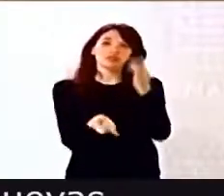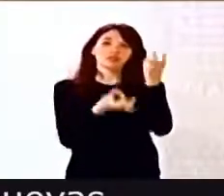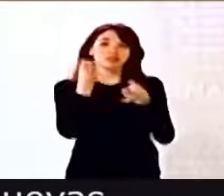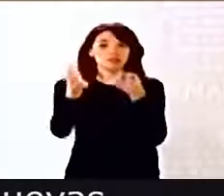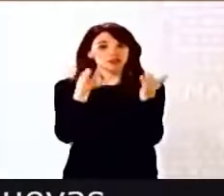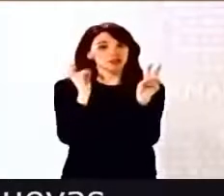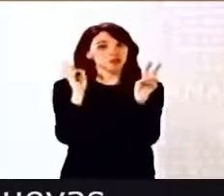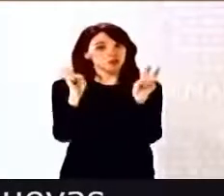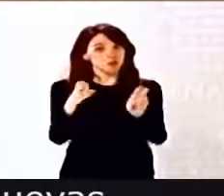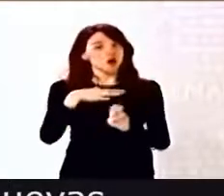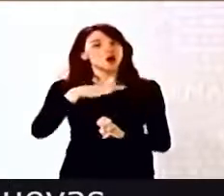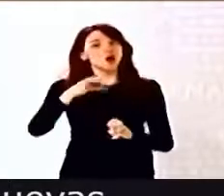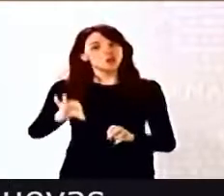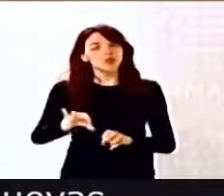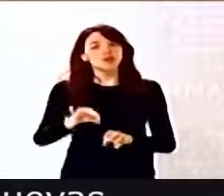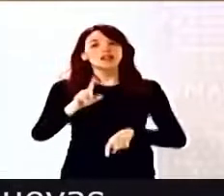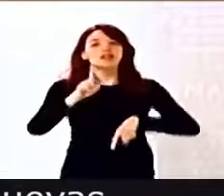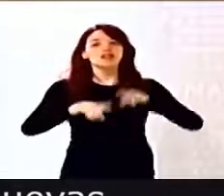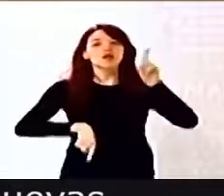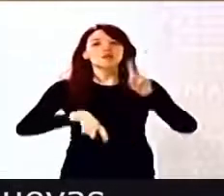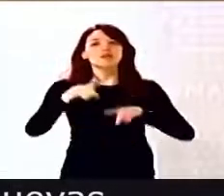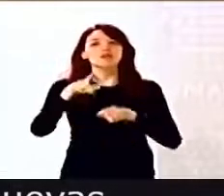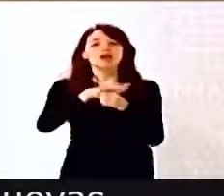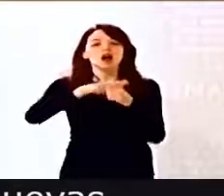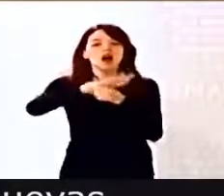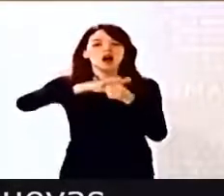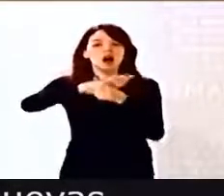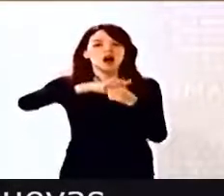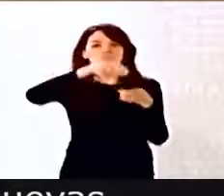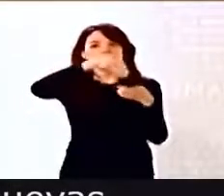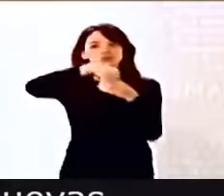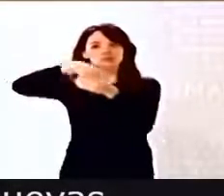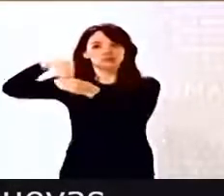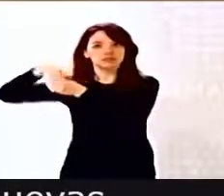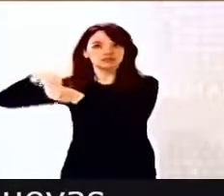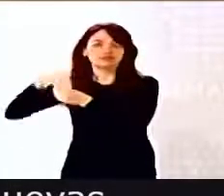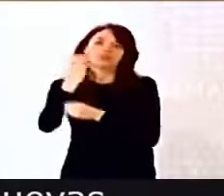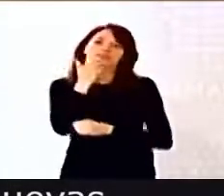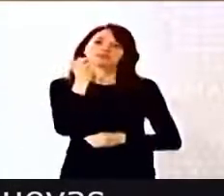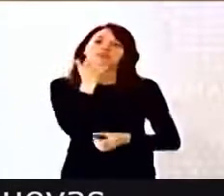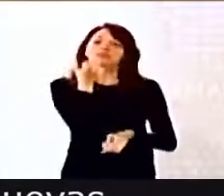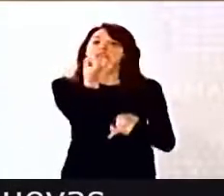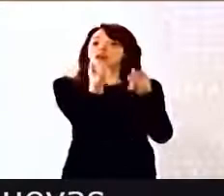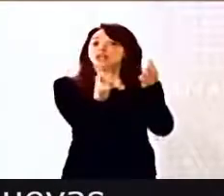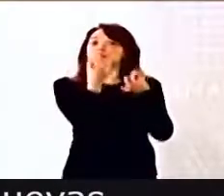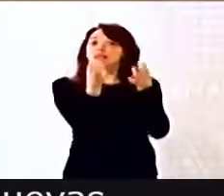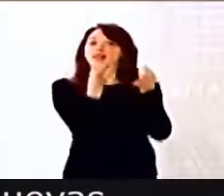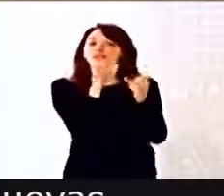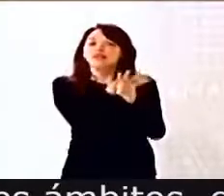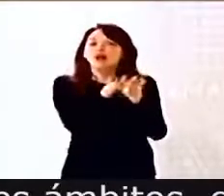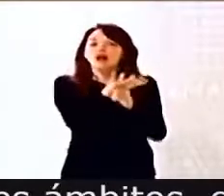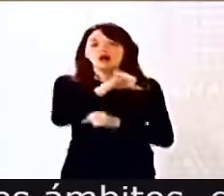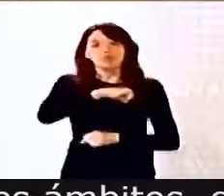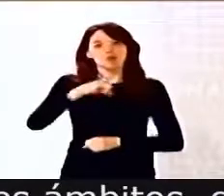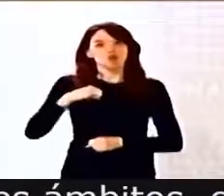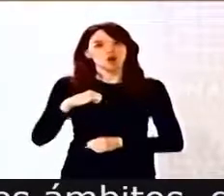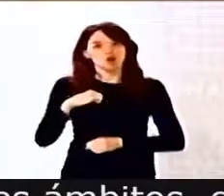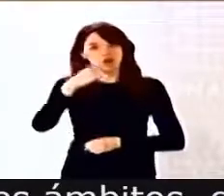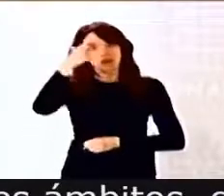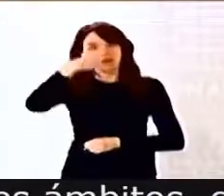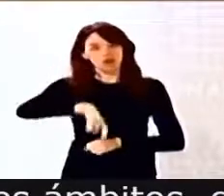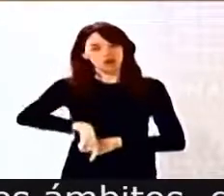que se pueden circunscribir a diferentes ámbitos, actividades que tienen que ver con el ámbito personal.